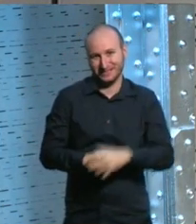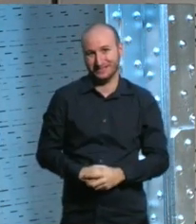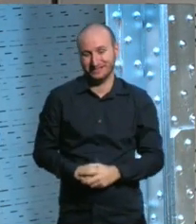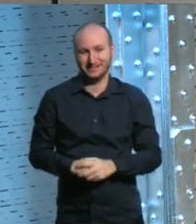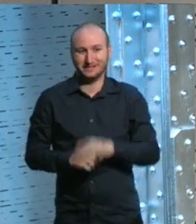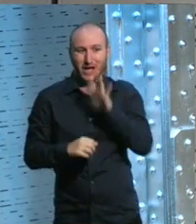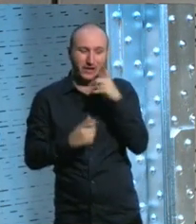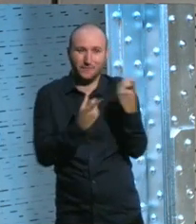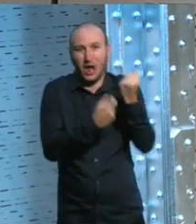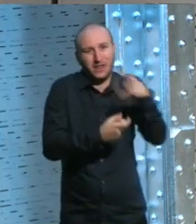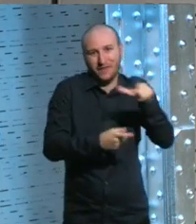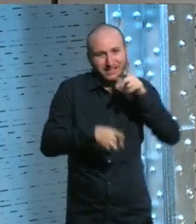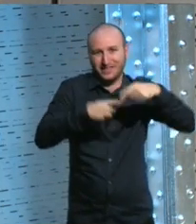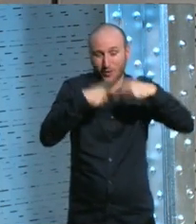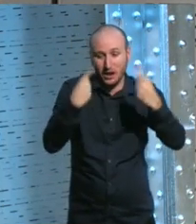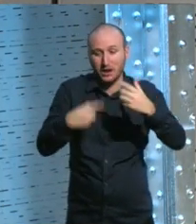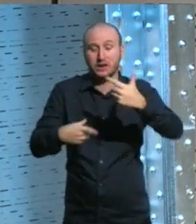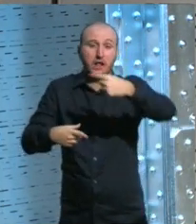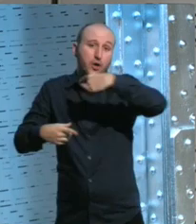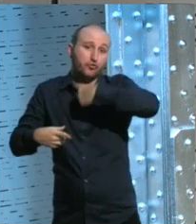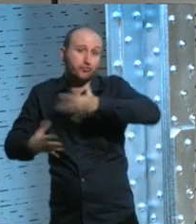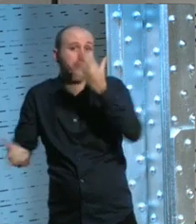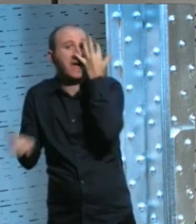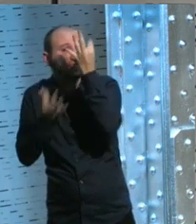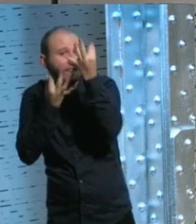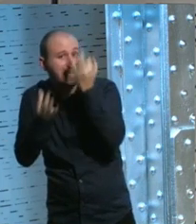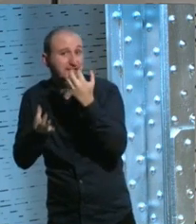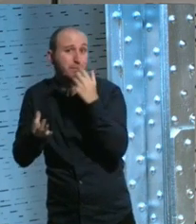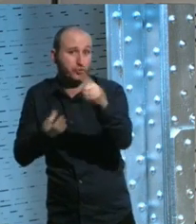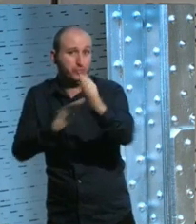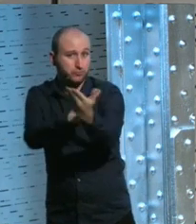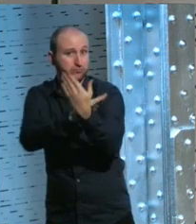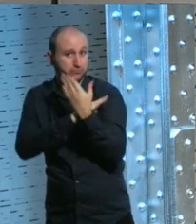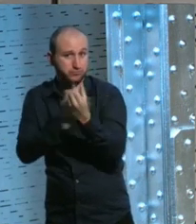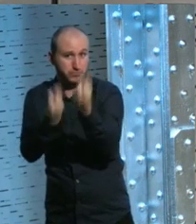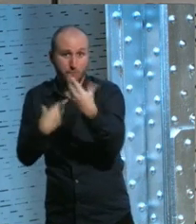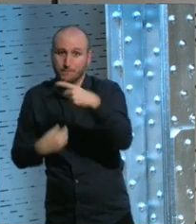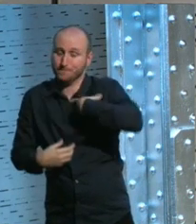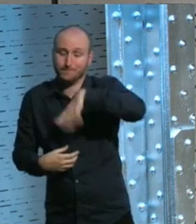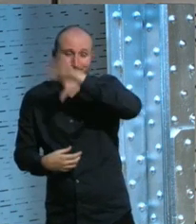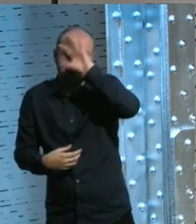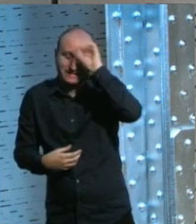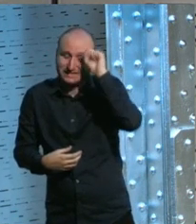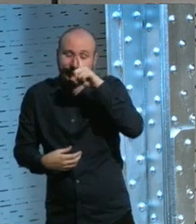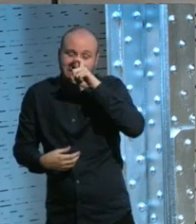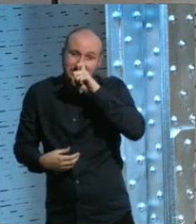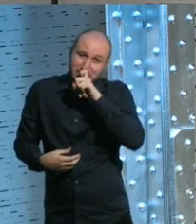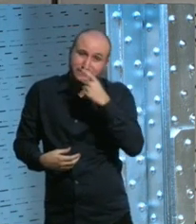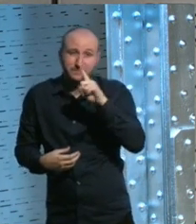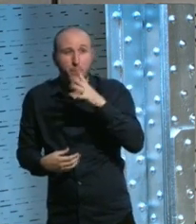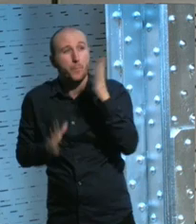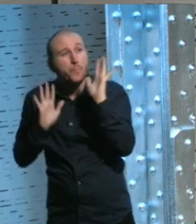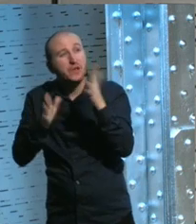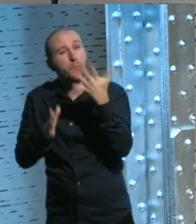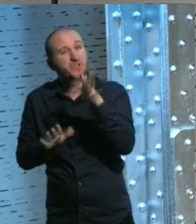no me necesites. No me acuerdo bien los detalles de ese ejemplo. Lo que sí es obvio es que desde hace más o